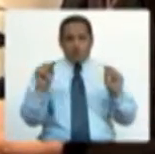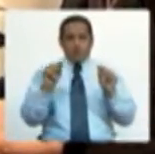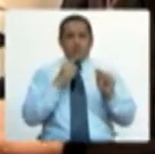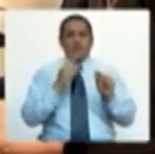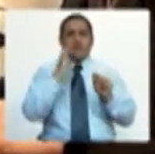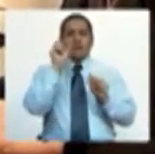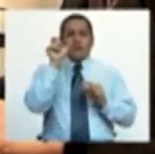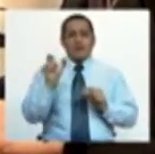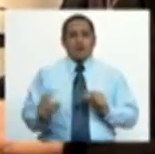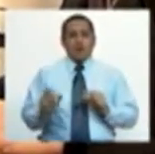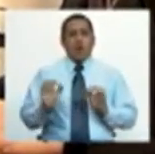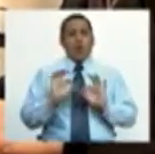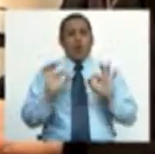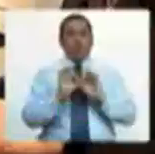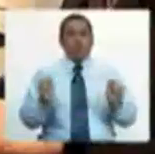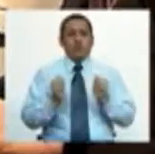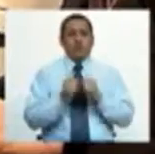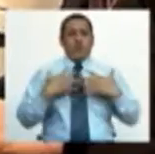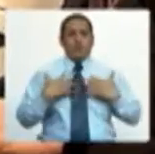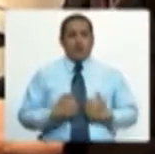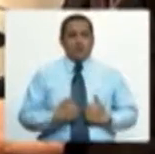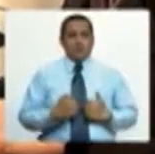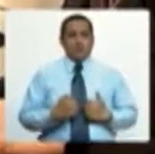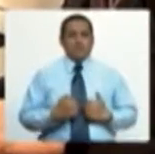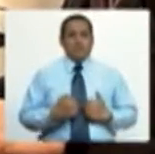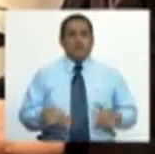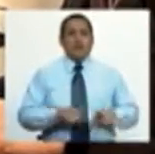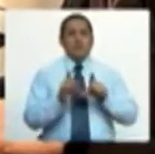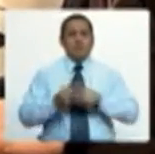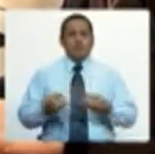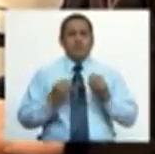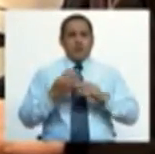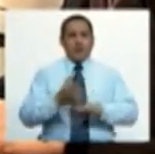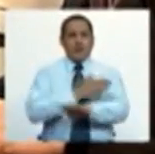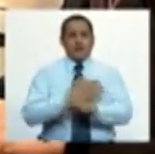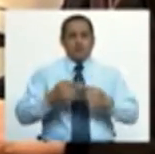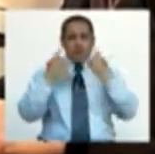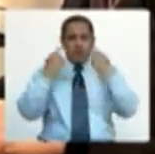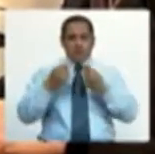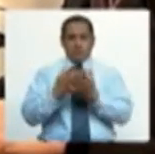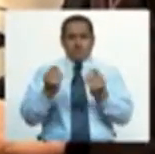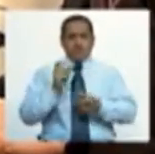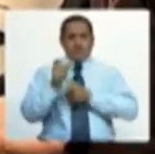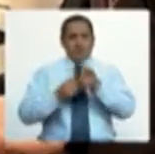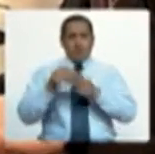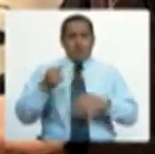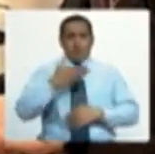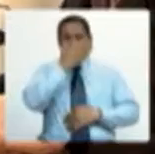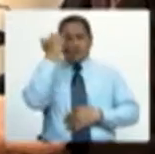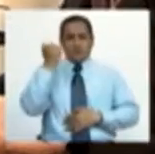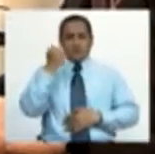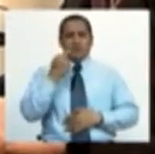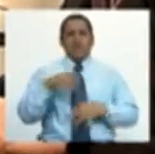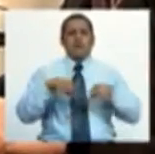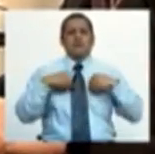ser ejercidos por él o a través de su abogado. Entonces, como digamos un poco nuestros aplicadores se han olvidado del artículo 71, solamente